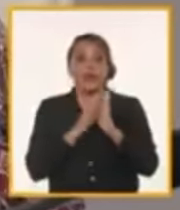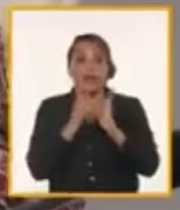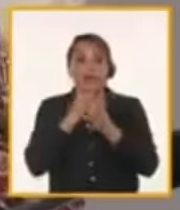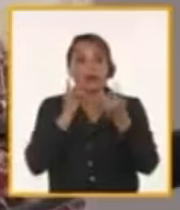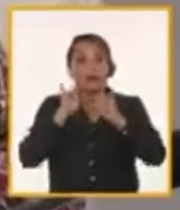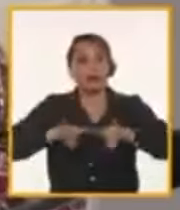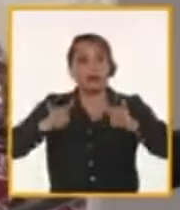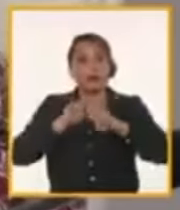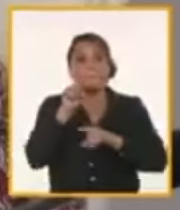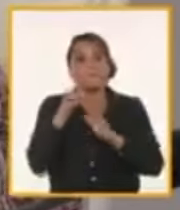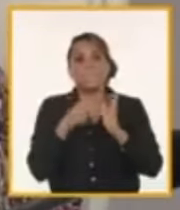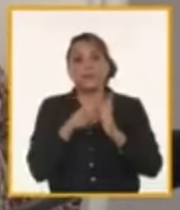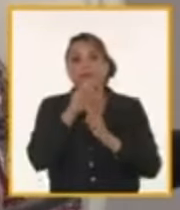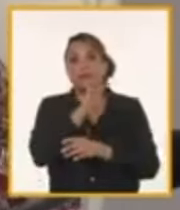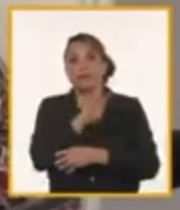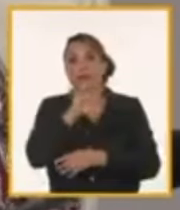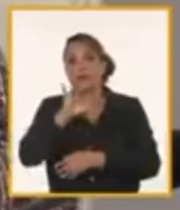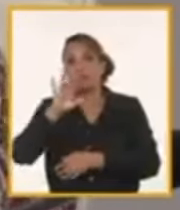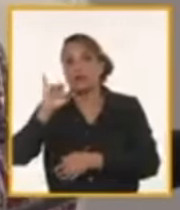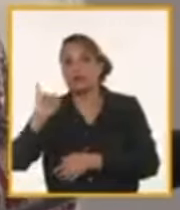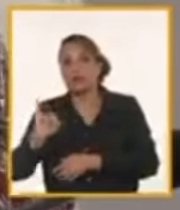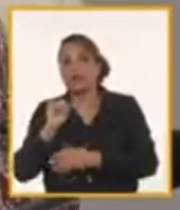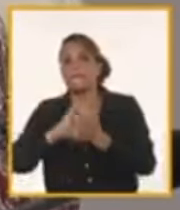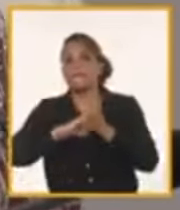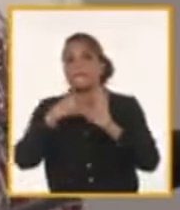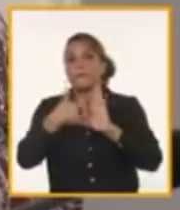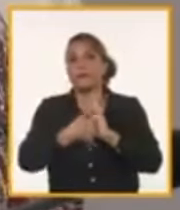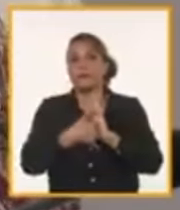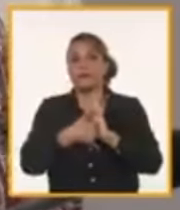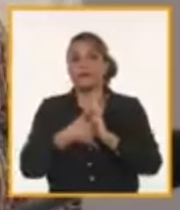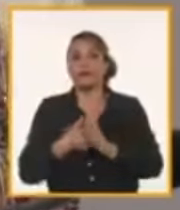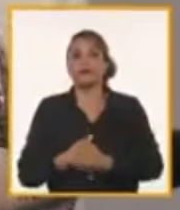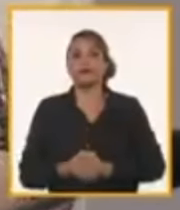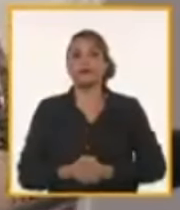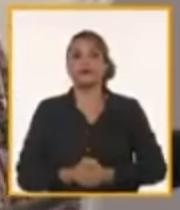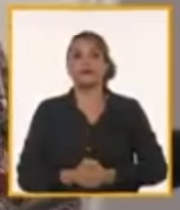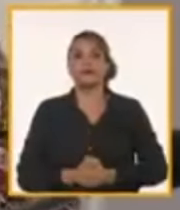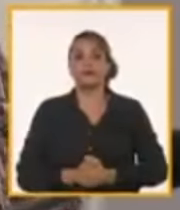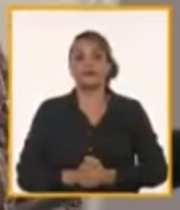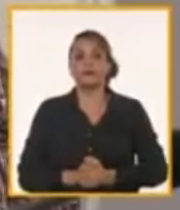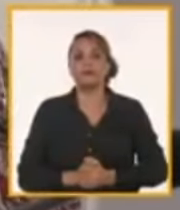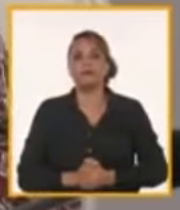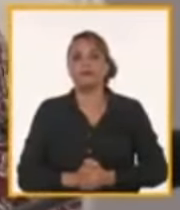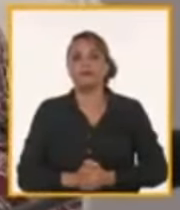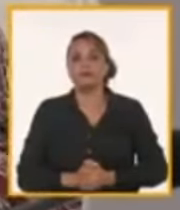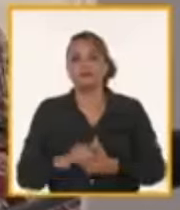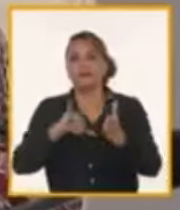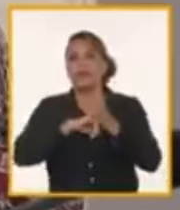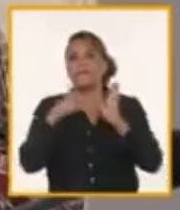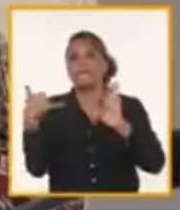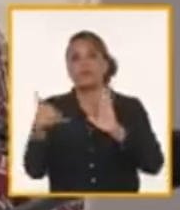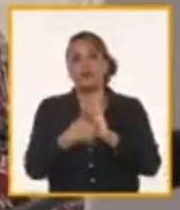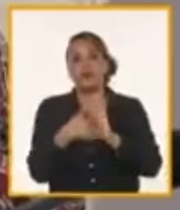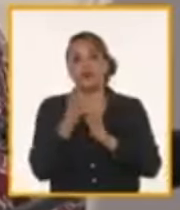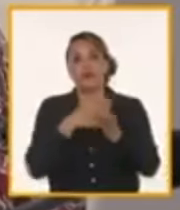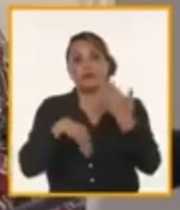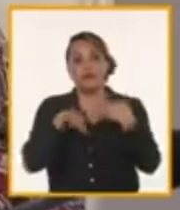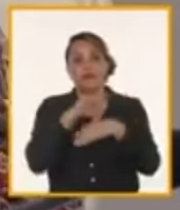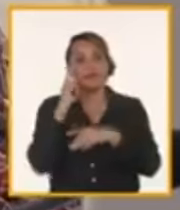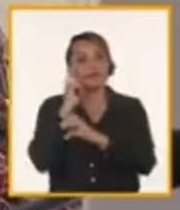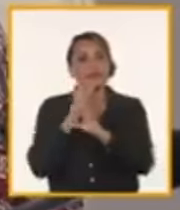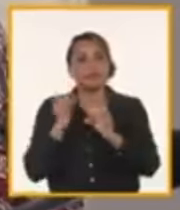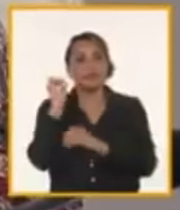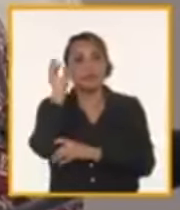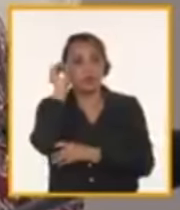1356 proyectos en las diferentes categorías que tiene el sistema de programas y proyectos del del Ministerio de ciencia tecnología e